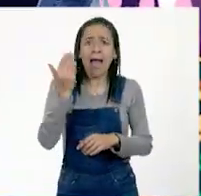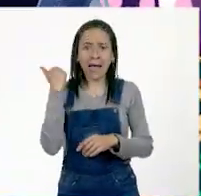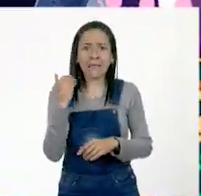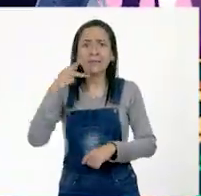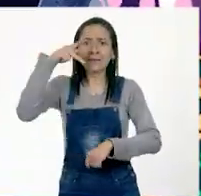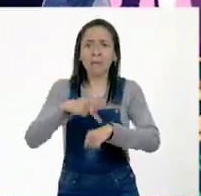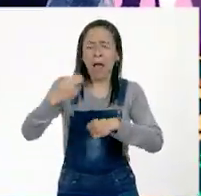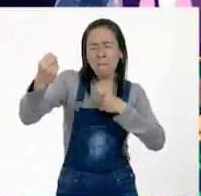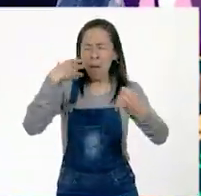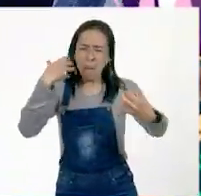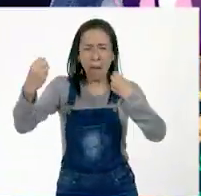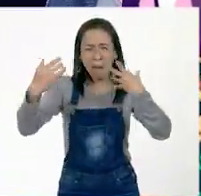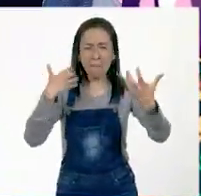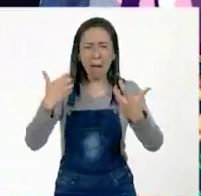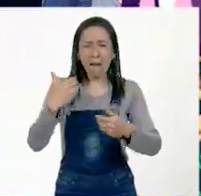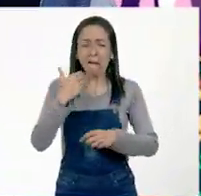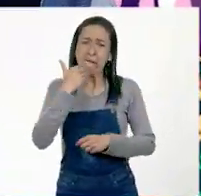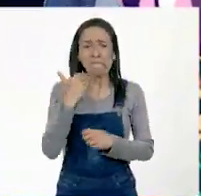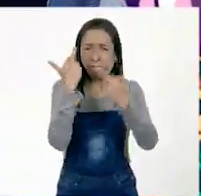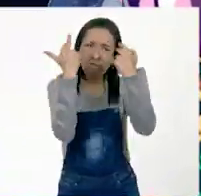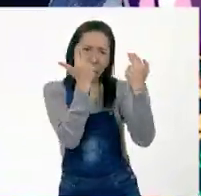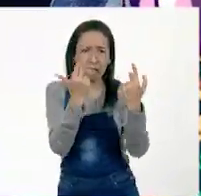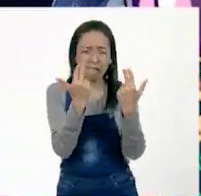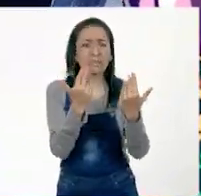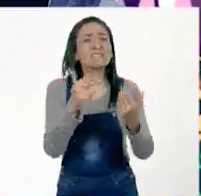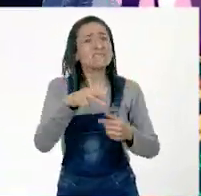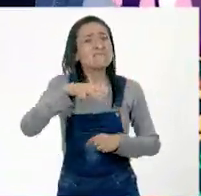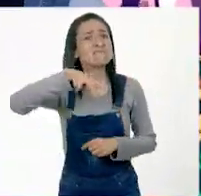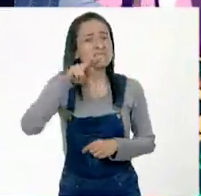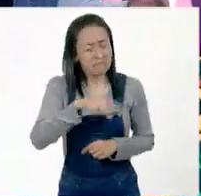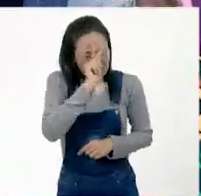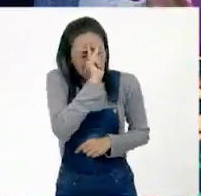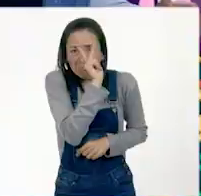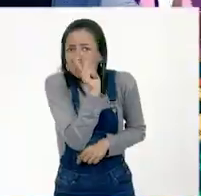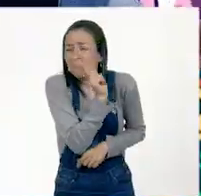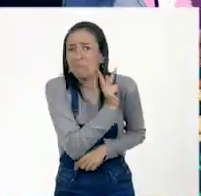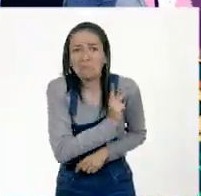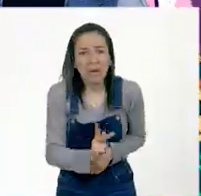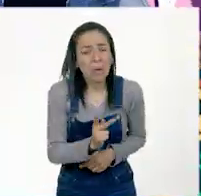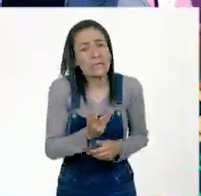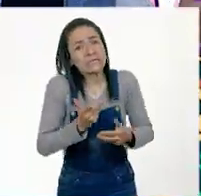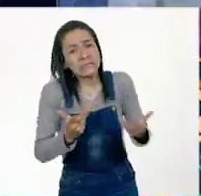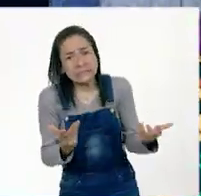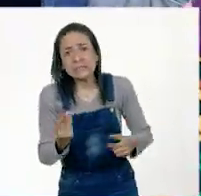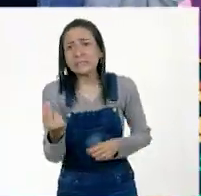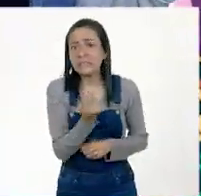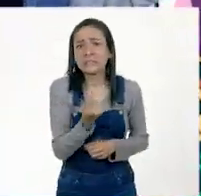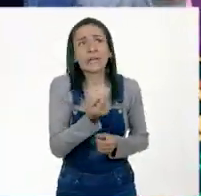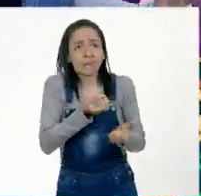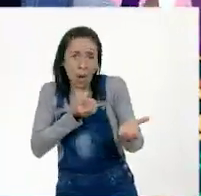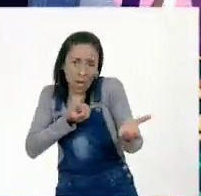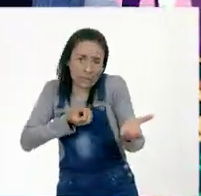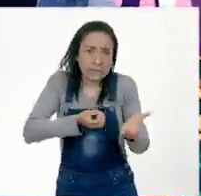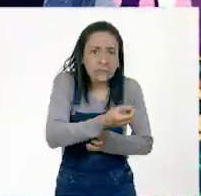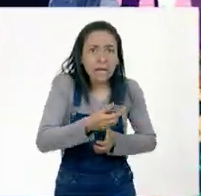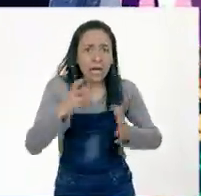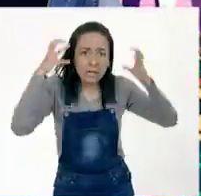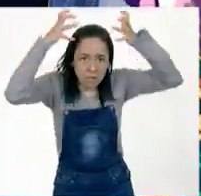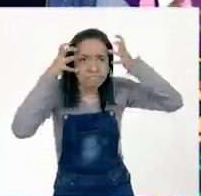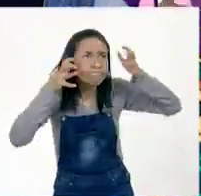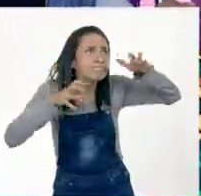meteoritos, es peor de lo que imaginábamos. Oh, debemos salir a repararla de inmediato. De lo contrario,